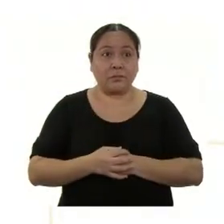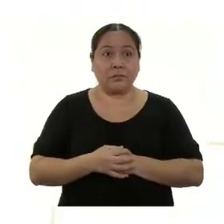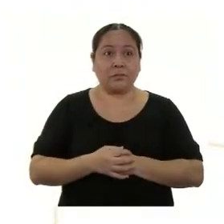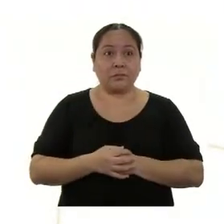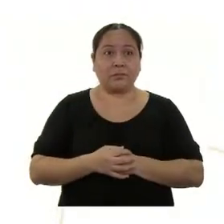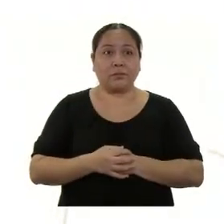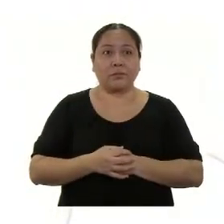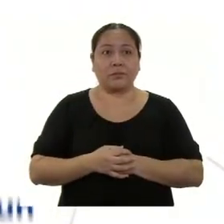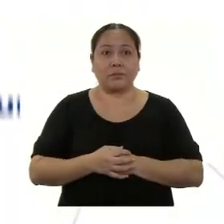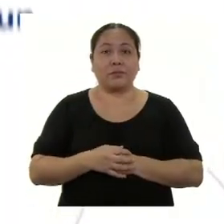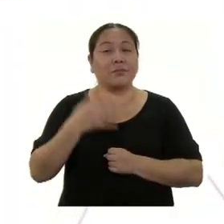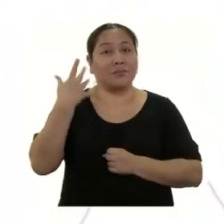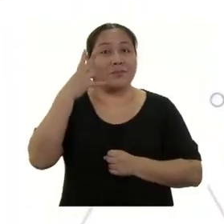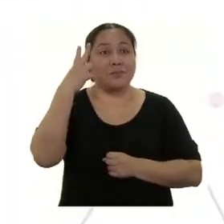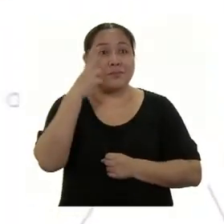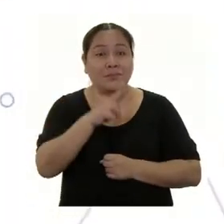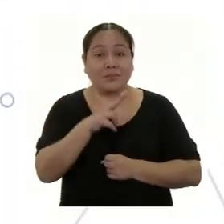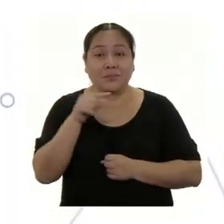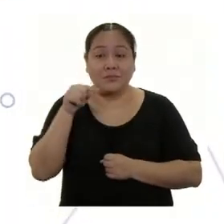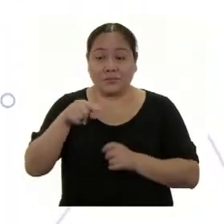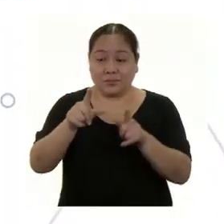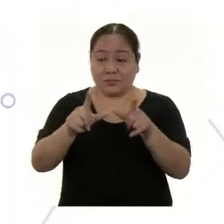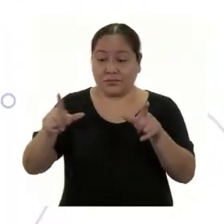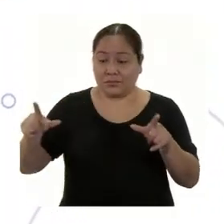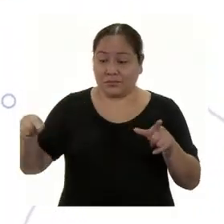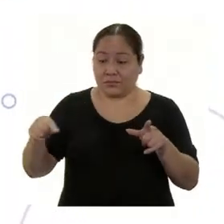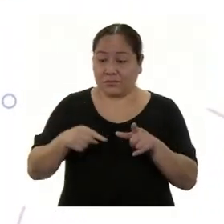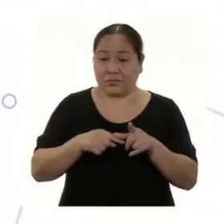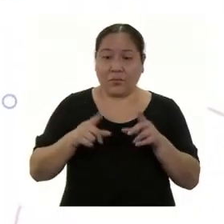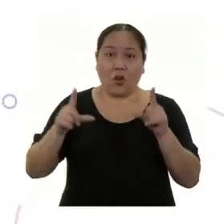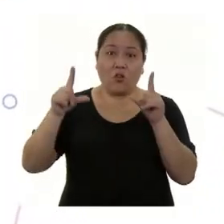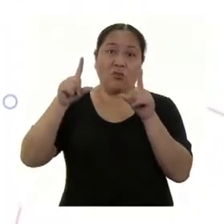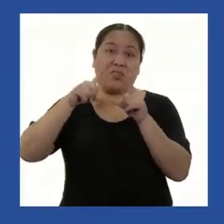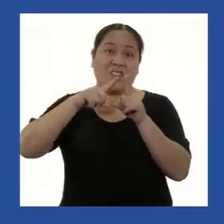Ya deben haber visto en casa que tu terreno es un triángulo.